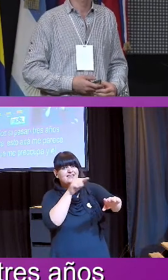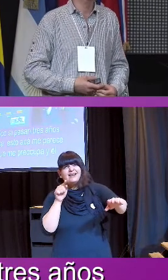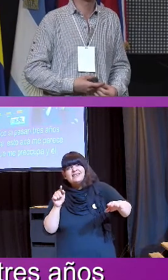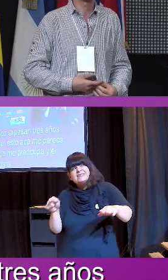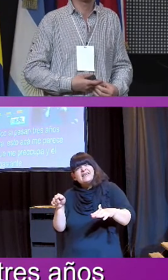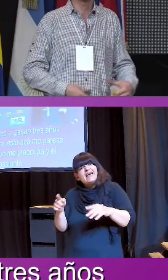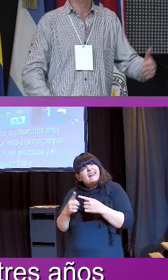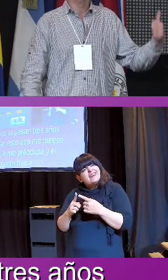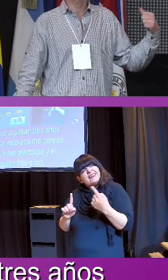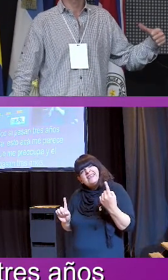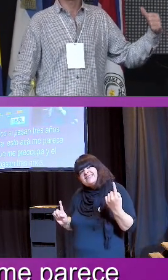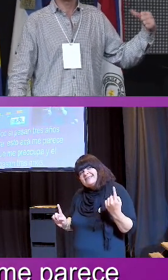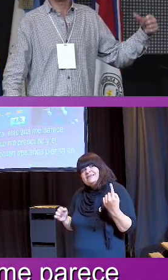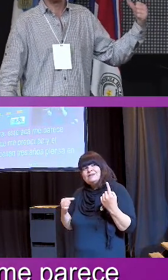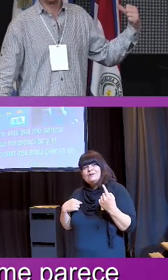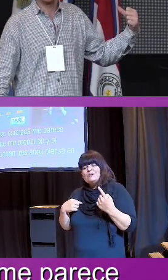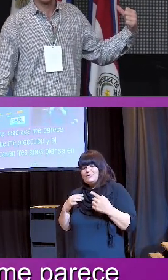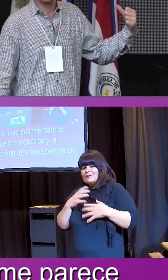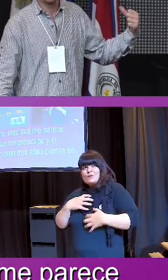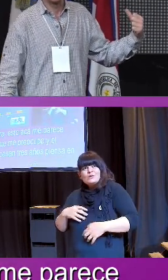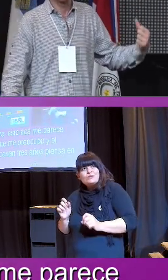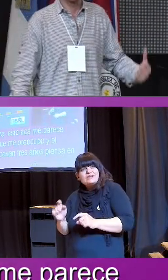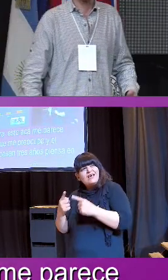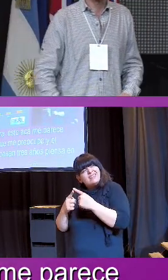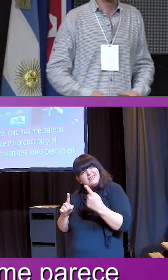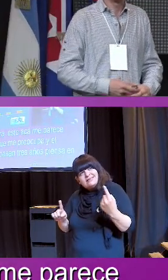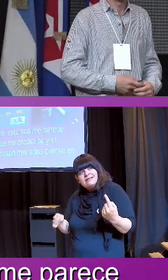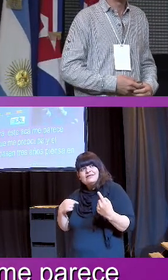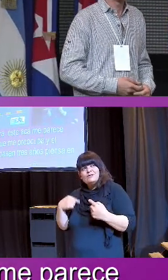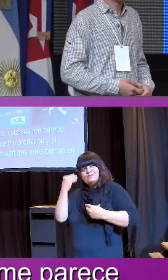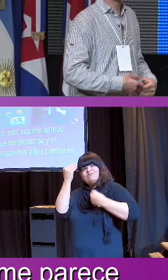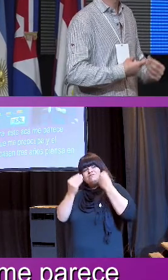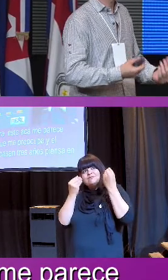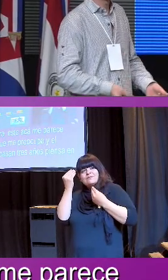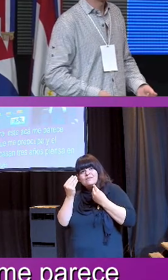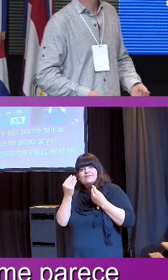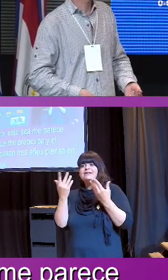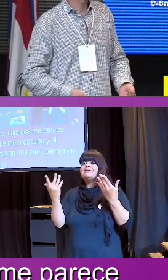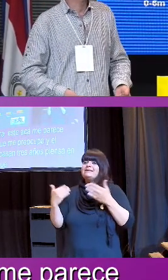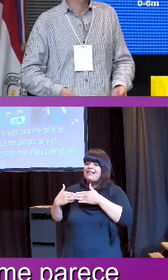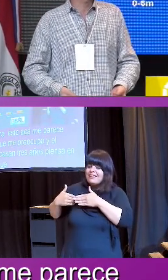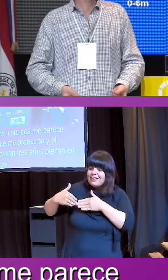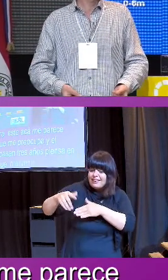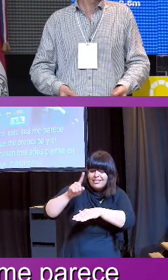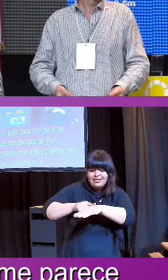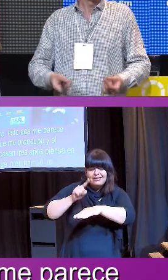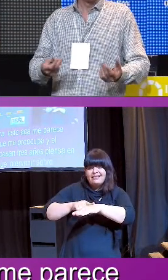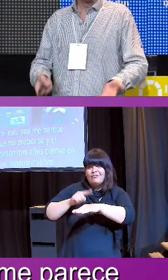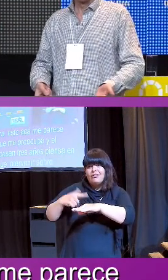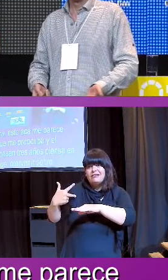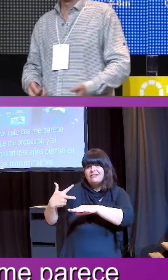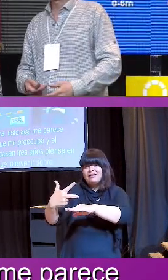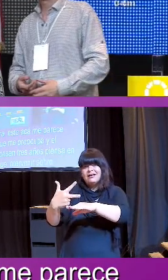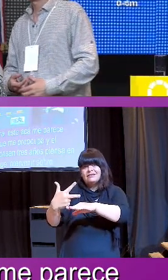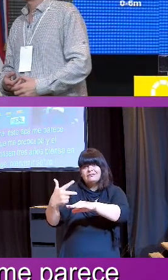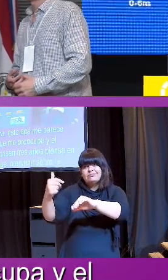pasan 3 años. Piensen en lo que dijimos al principio. ¿Sí? Si es que intervenir sobre